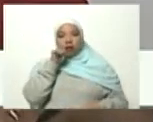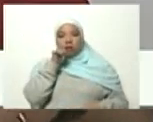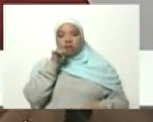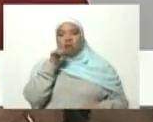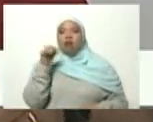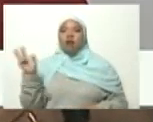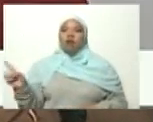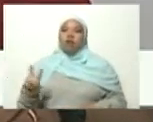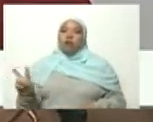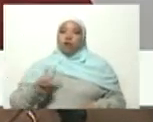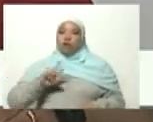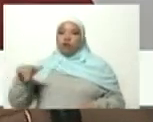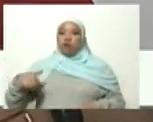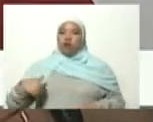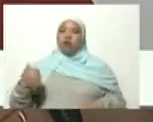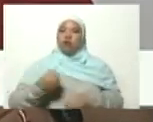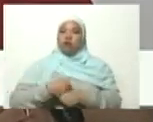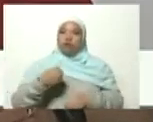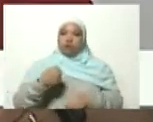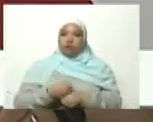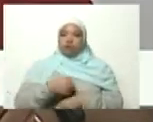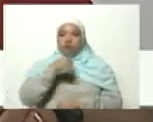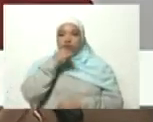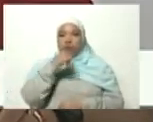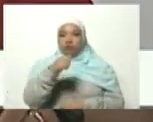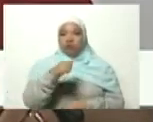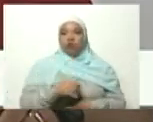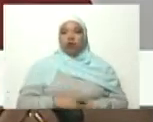el grupo de trabajo ampliado del Foro de Sao Paulo.